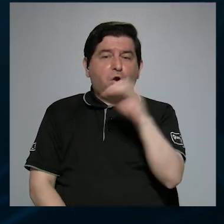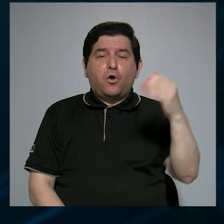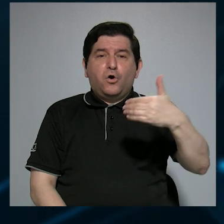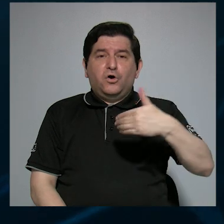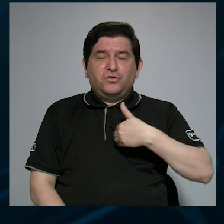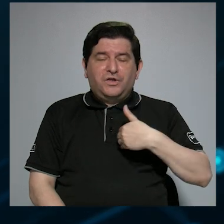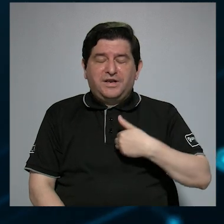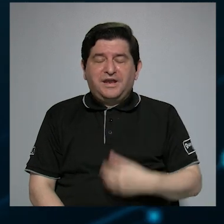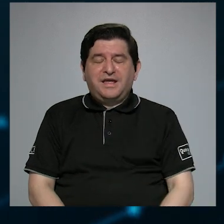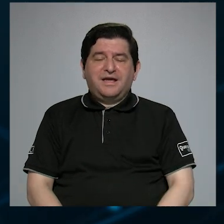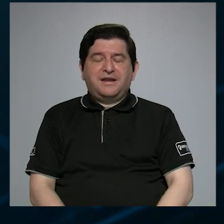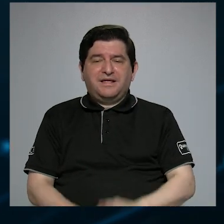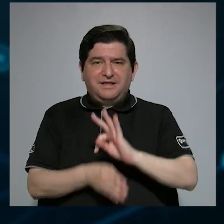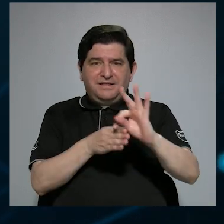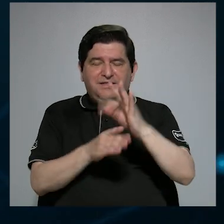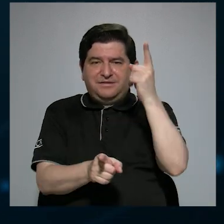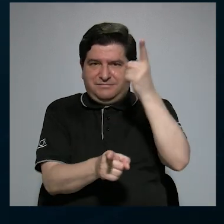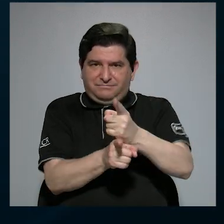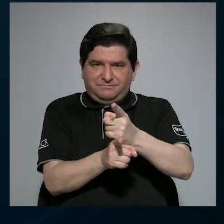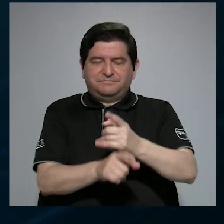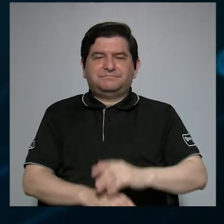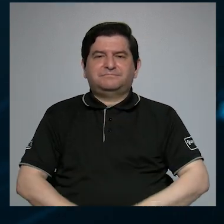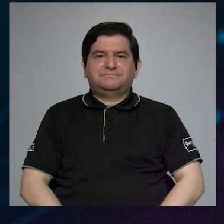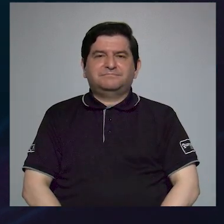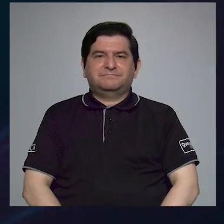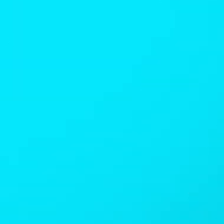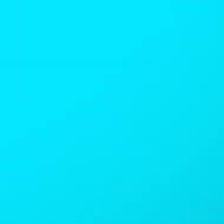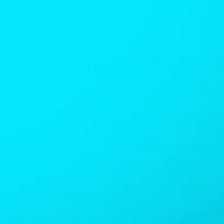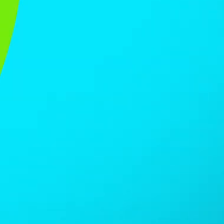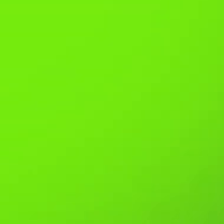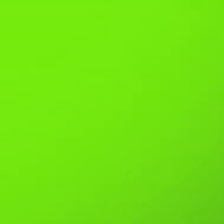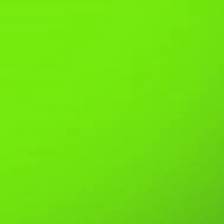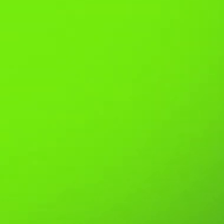o reciben una atención correcta.